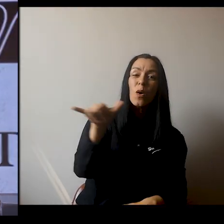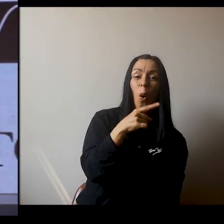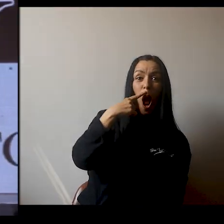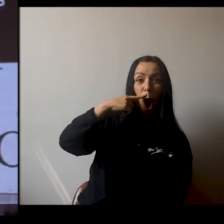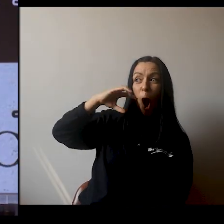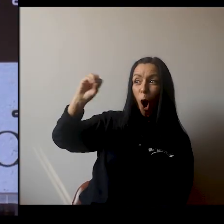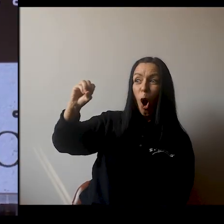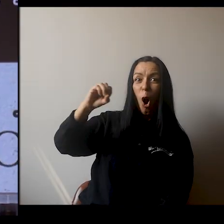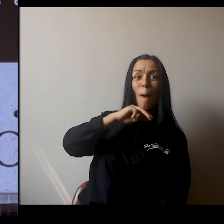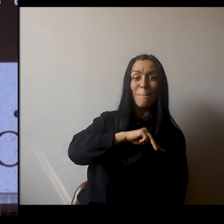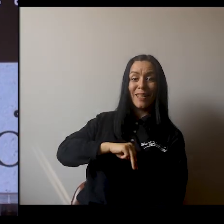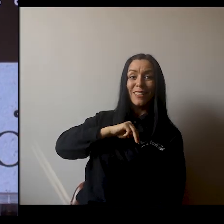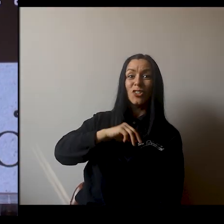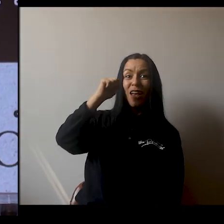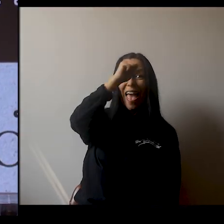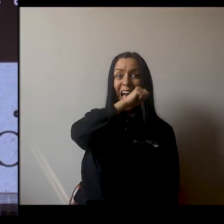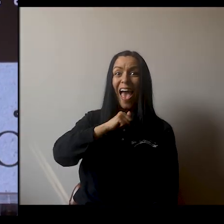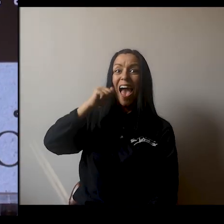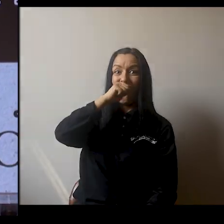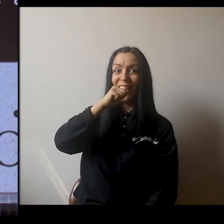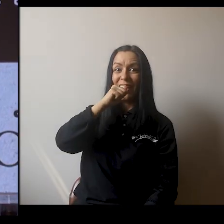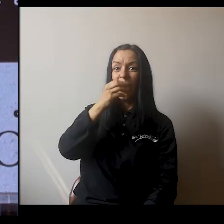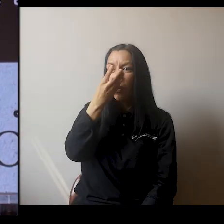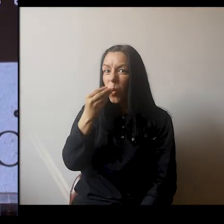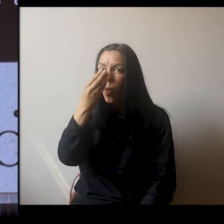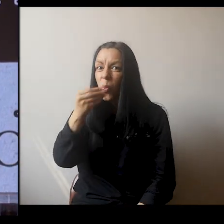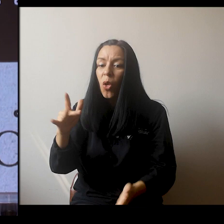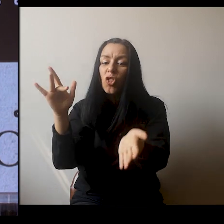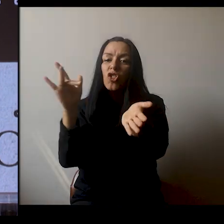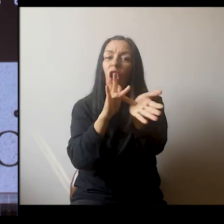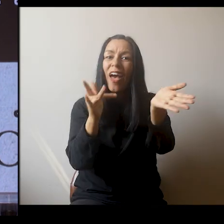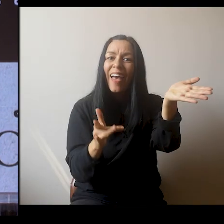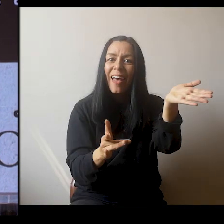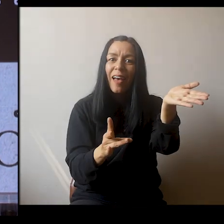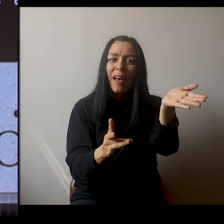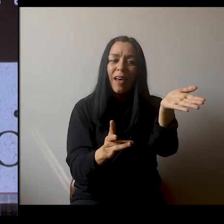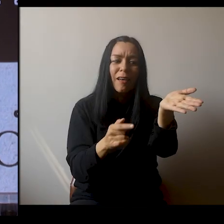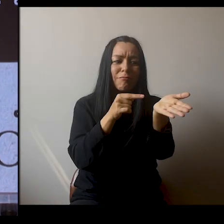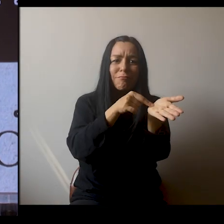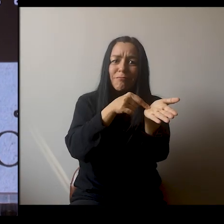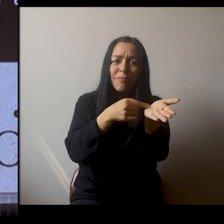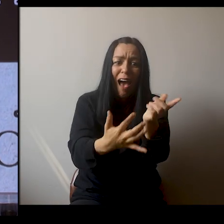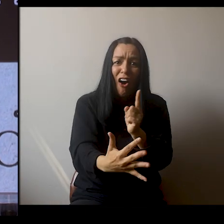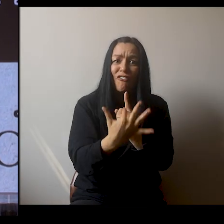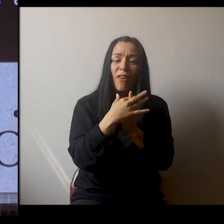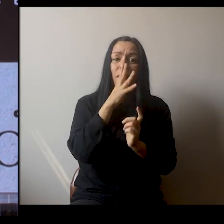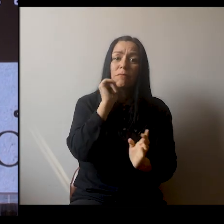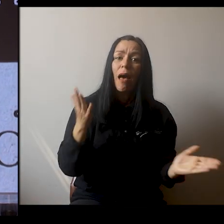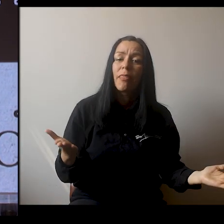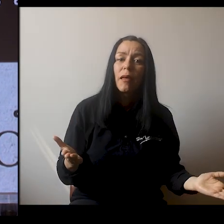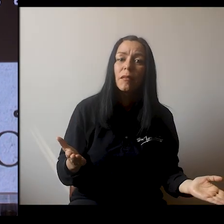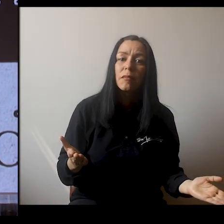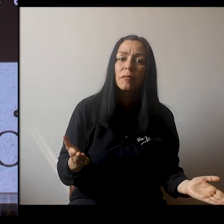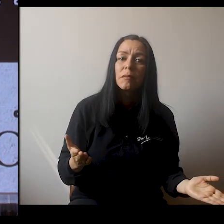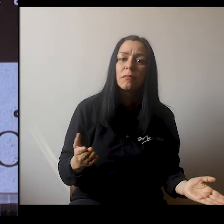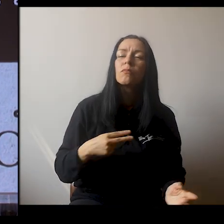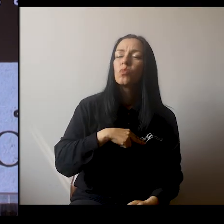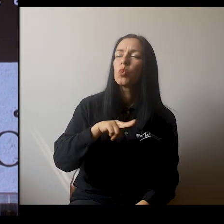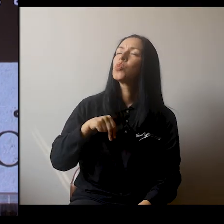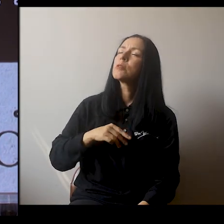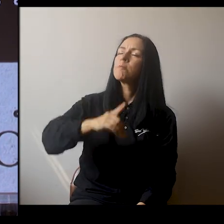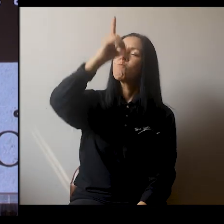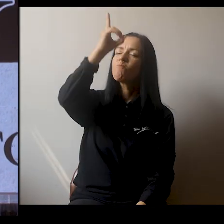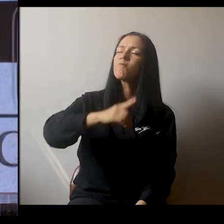en el testimonio de John G. Lake, cuando esa plaga tocó su mano, tenía que morir. Y Señor,